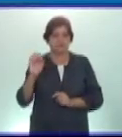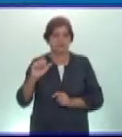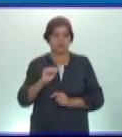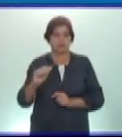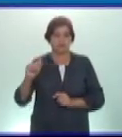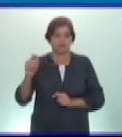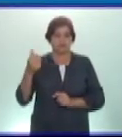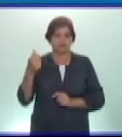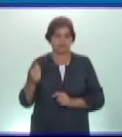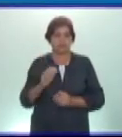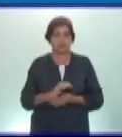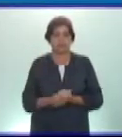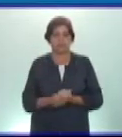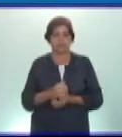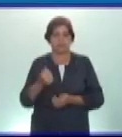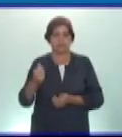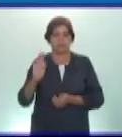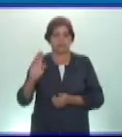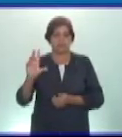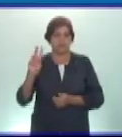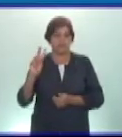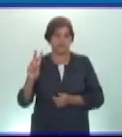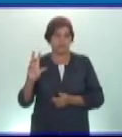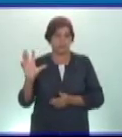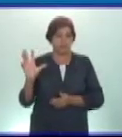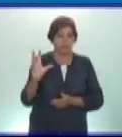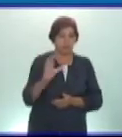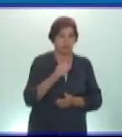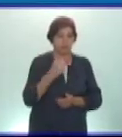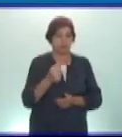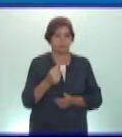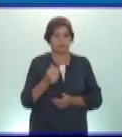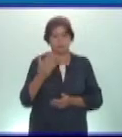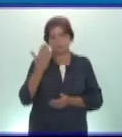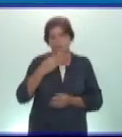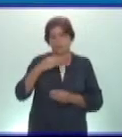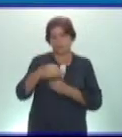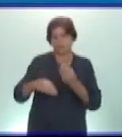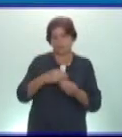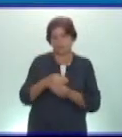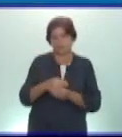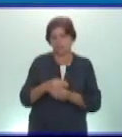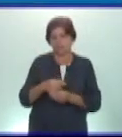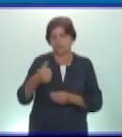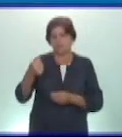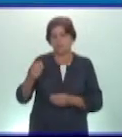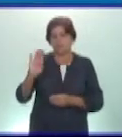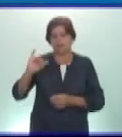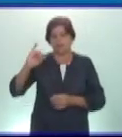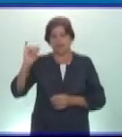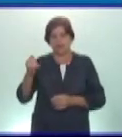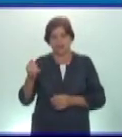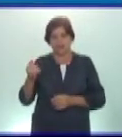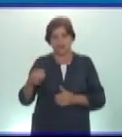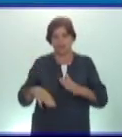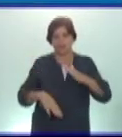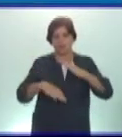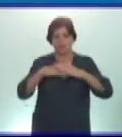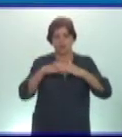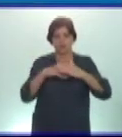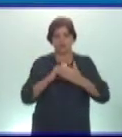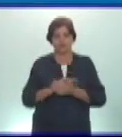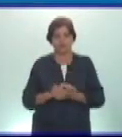adverbio completamente. ¿A quién modifica? Al adjetivo lleno. En la tercera